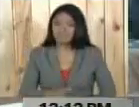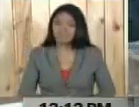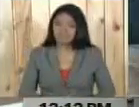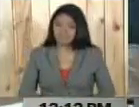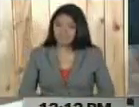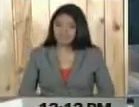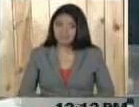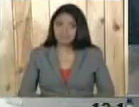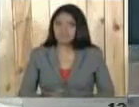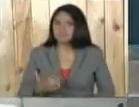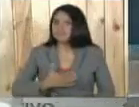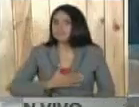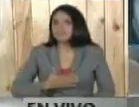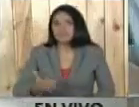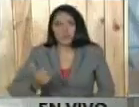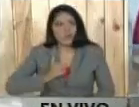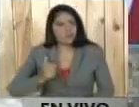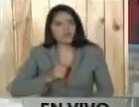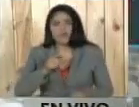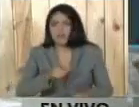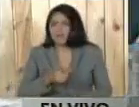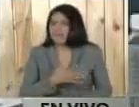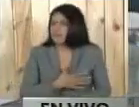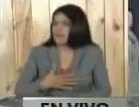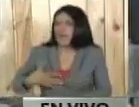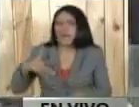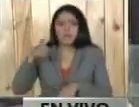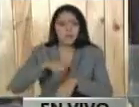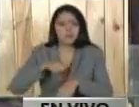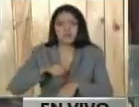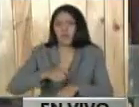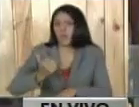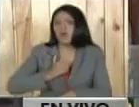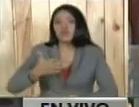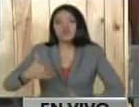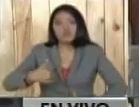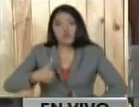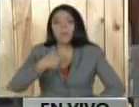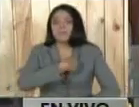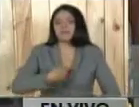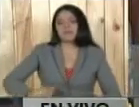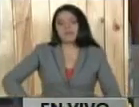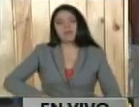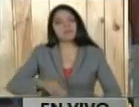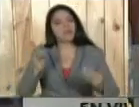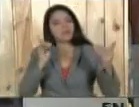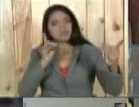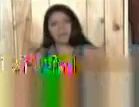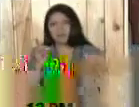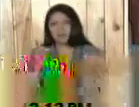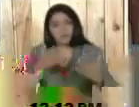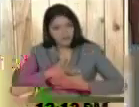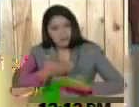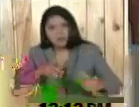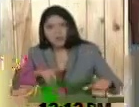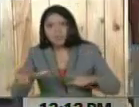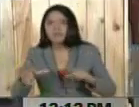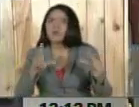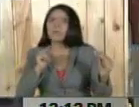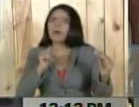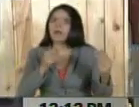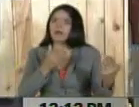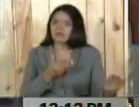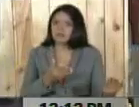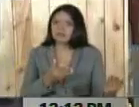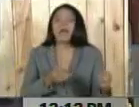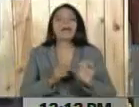cuando él quiera, donde quiera y como quiera, yo soy un presidente dialogante. Estoy listo para hablar con él. Él con